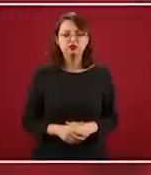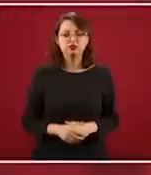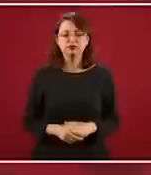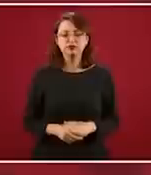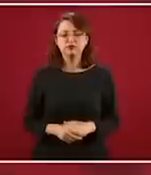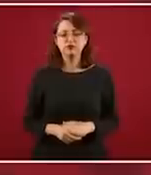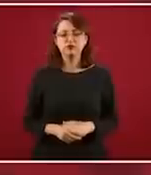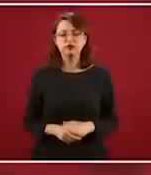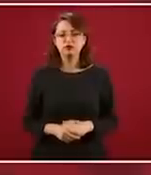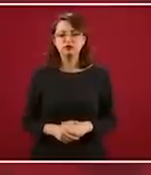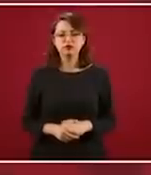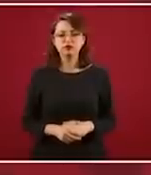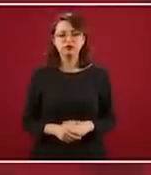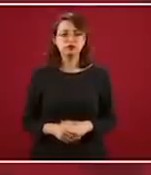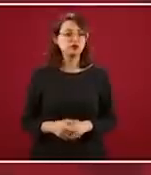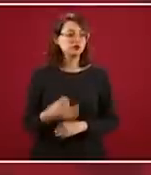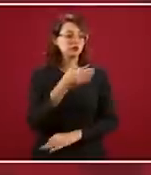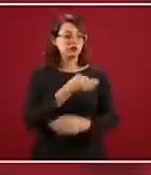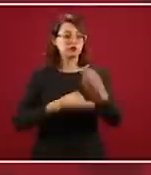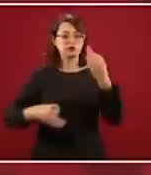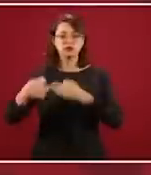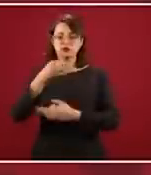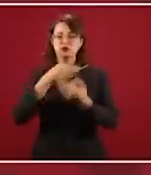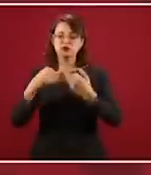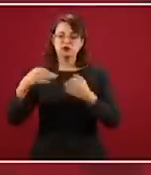y proteger a todos.